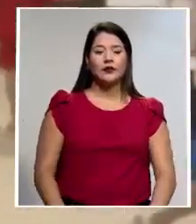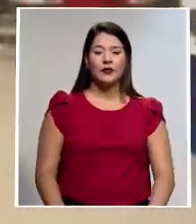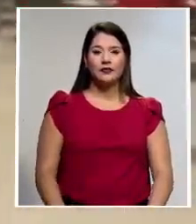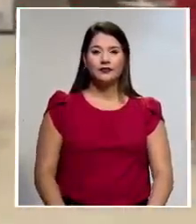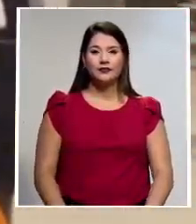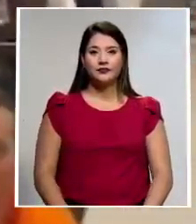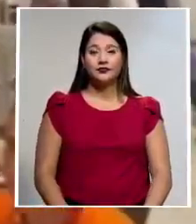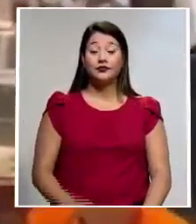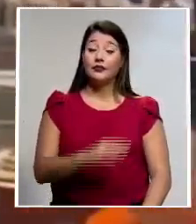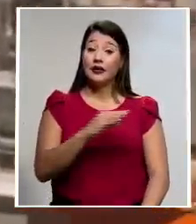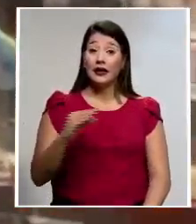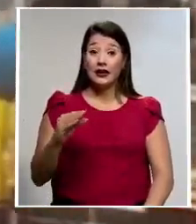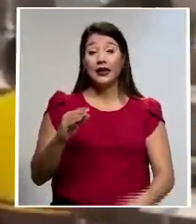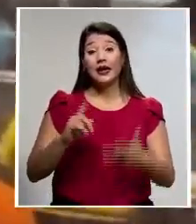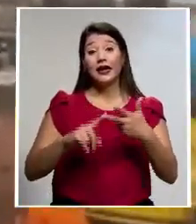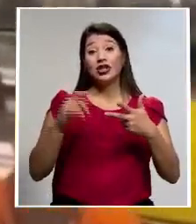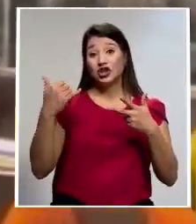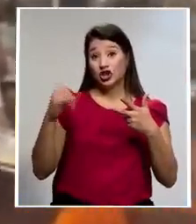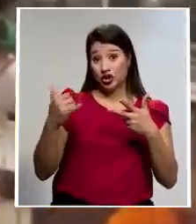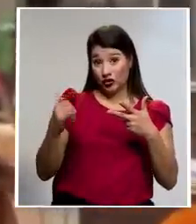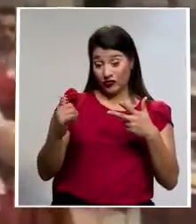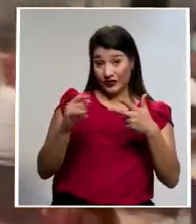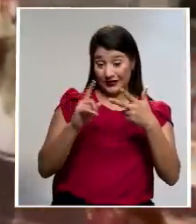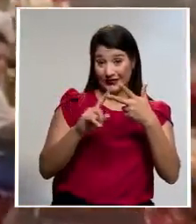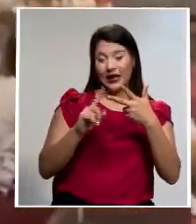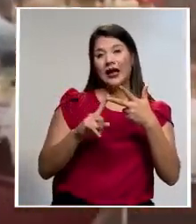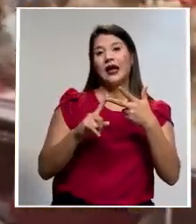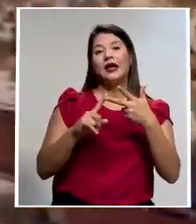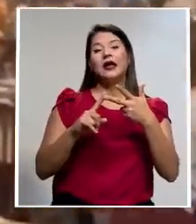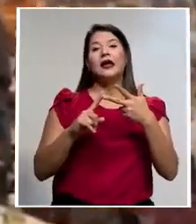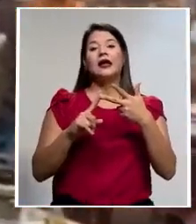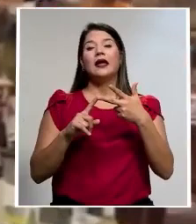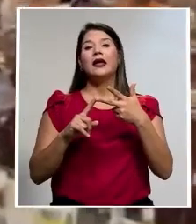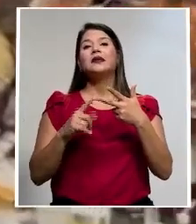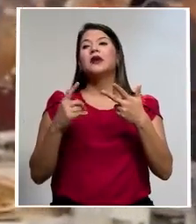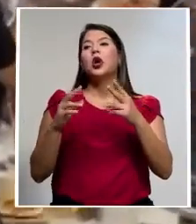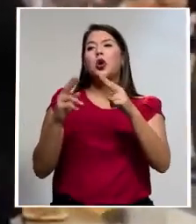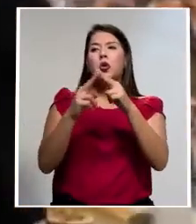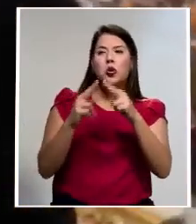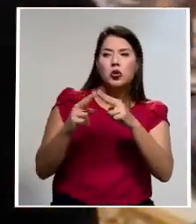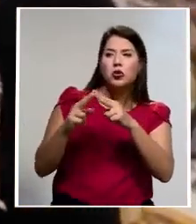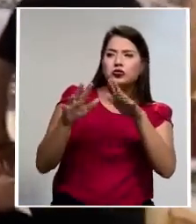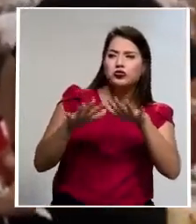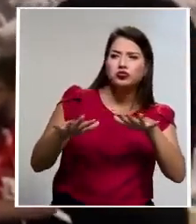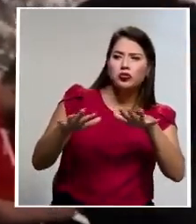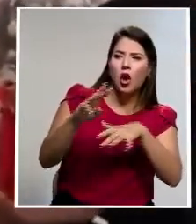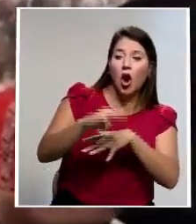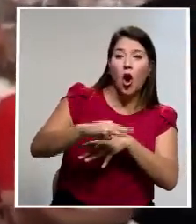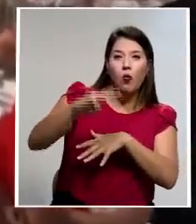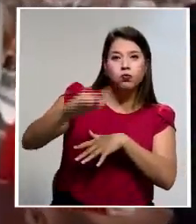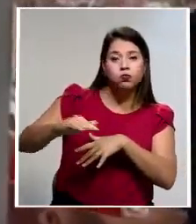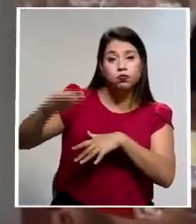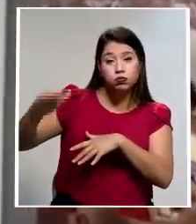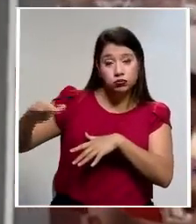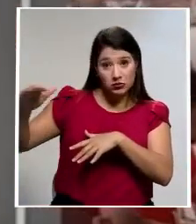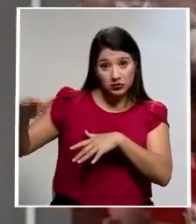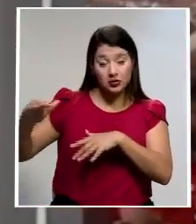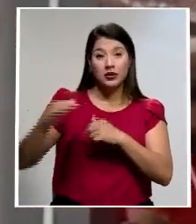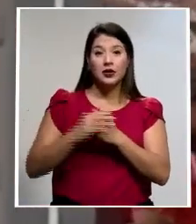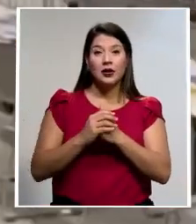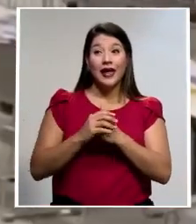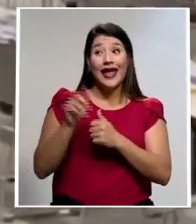olímpica. Por su parte, las surfistas Leilani McGonagall y Brisa Genesee conocerán las olas de la playa Surigasaki.